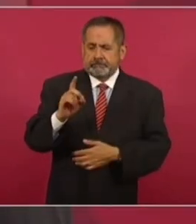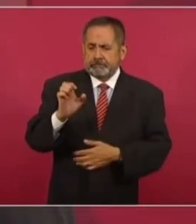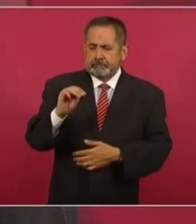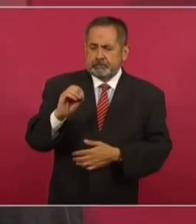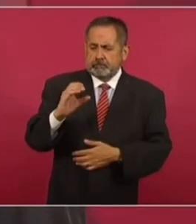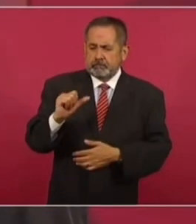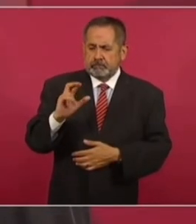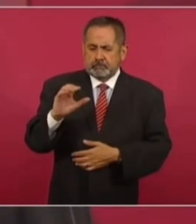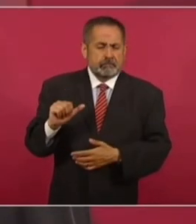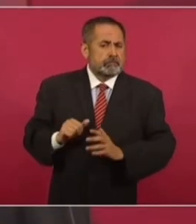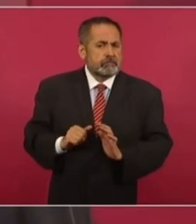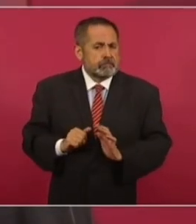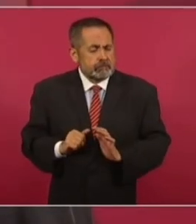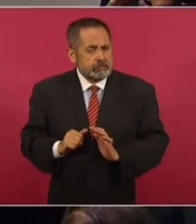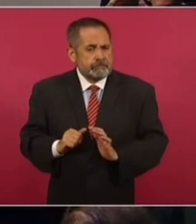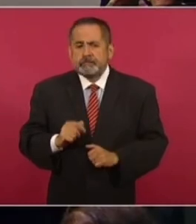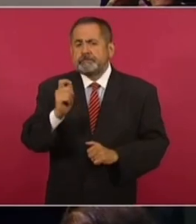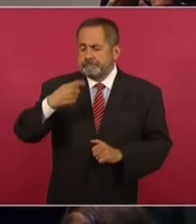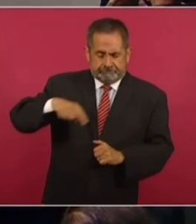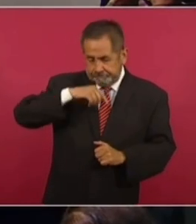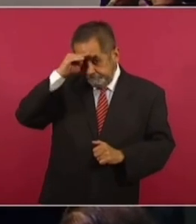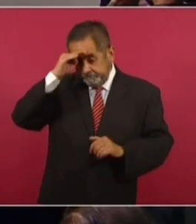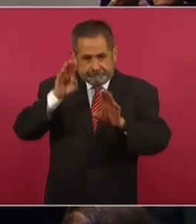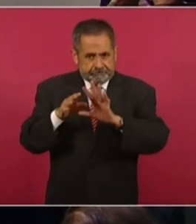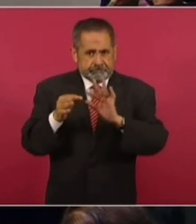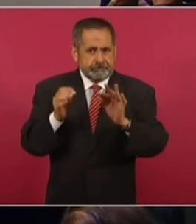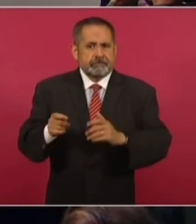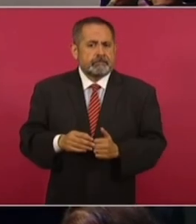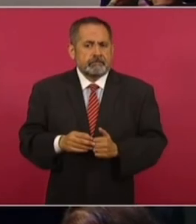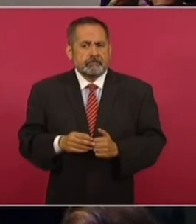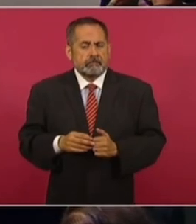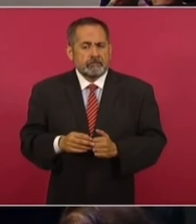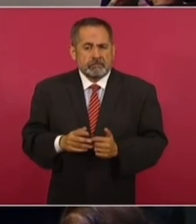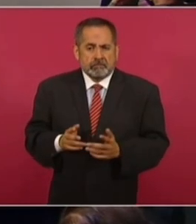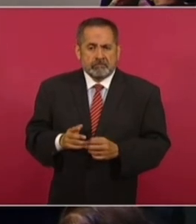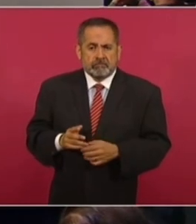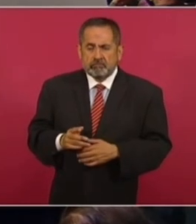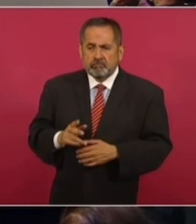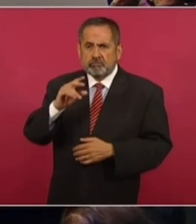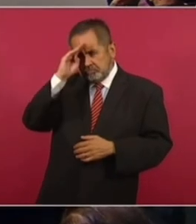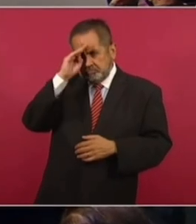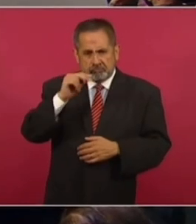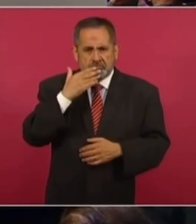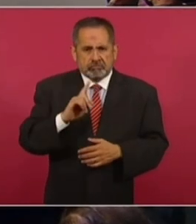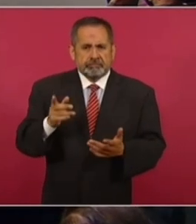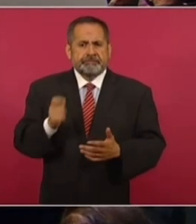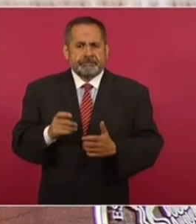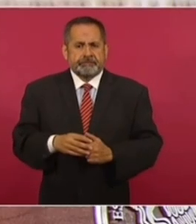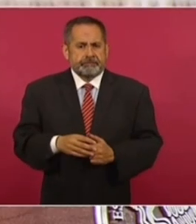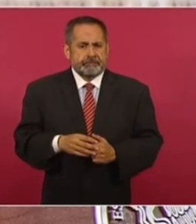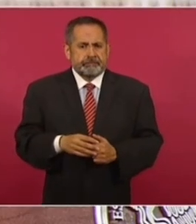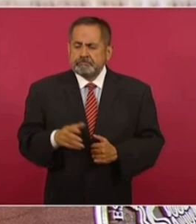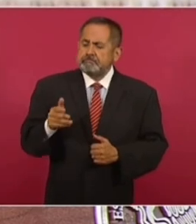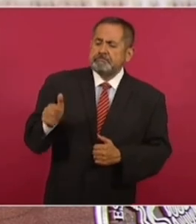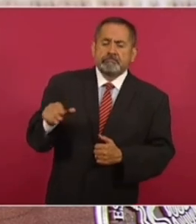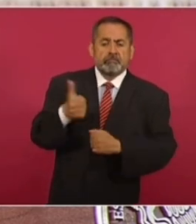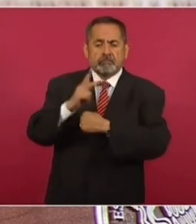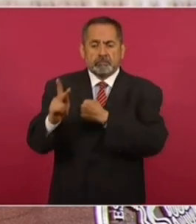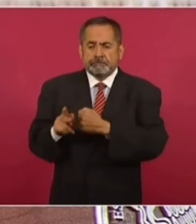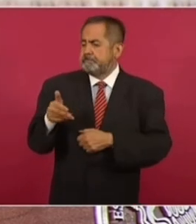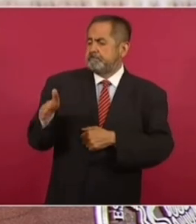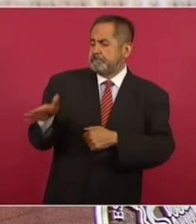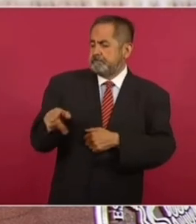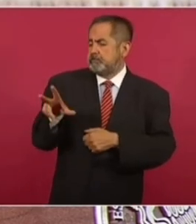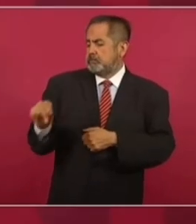coincidencias. Entonces, nosotros consideramos que no es correcto el que se excluya a ningún